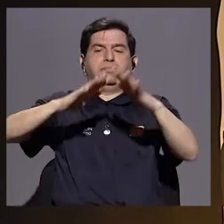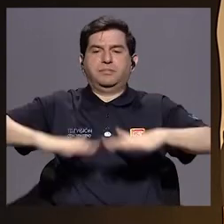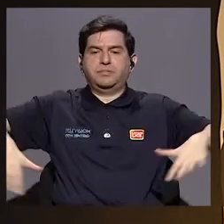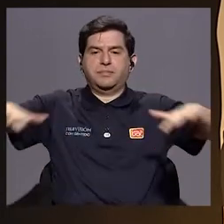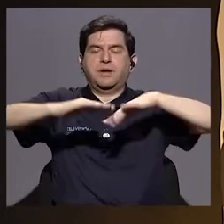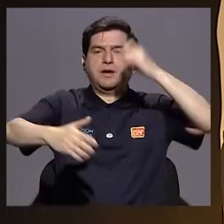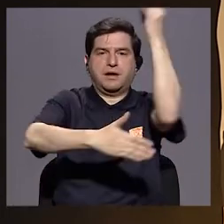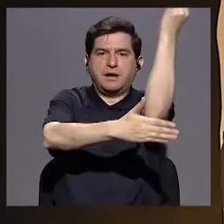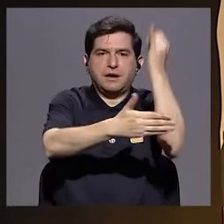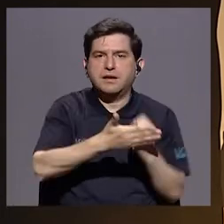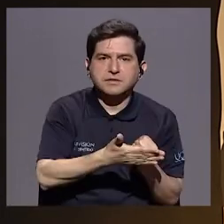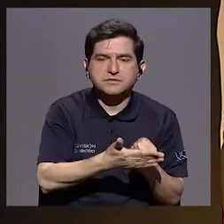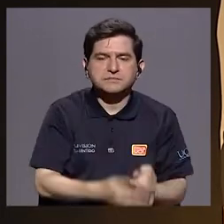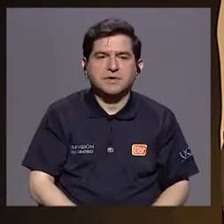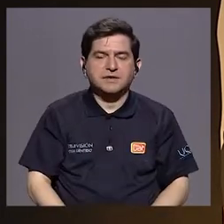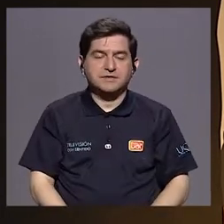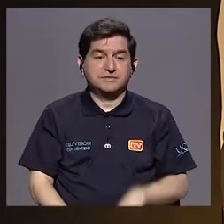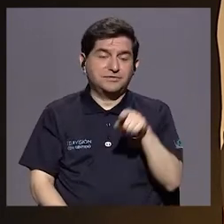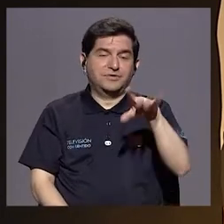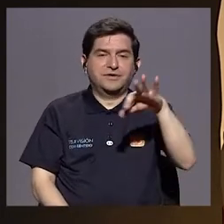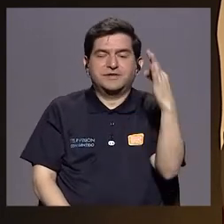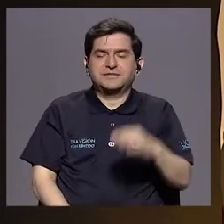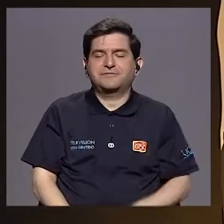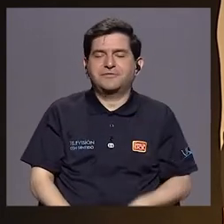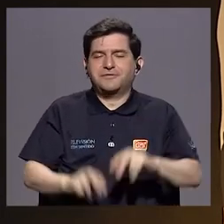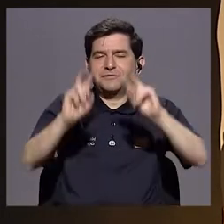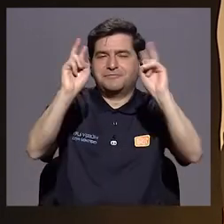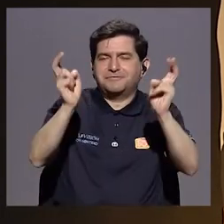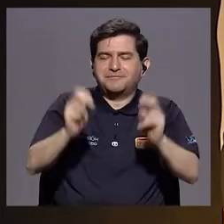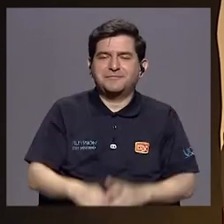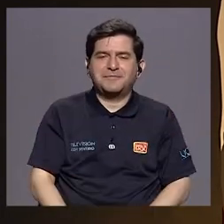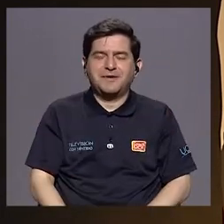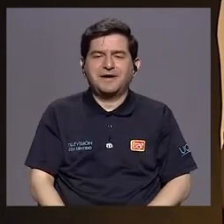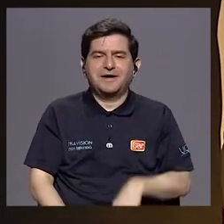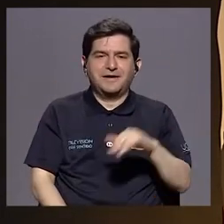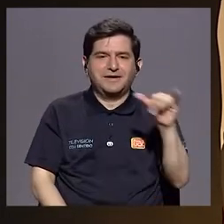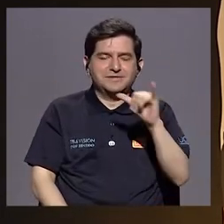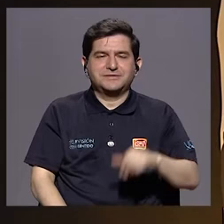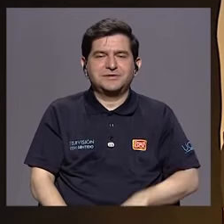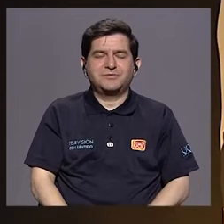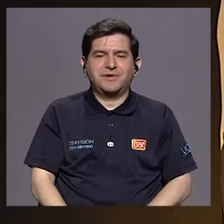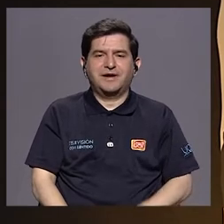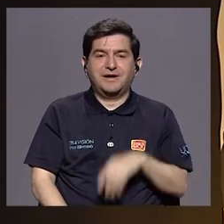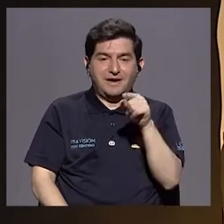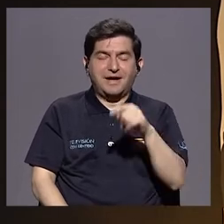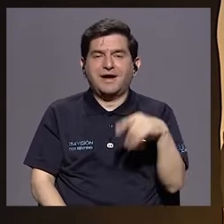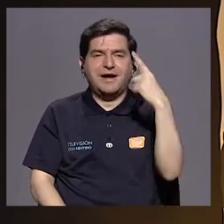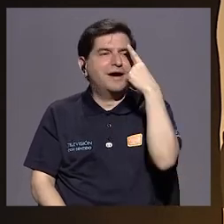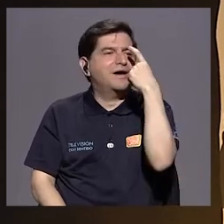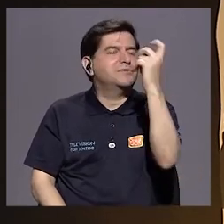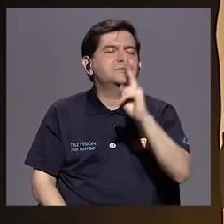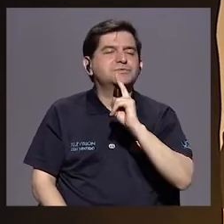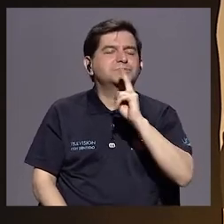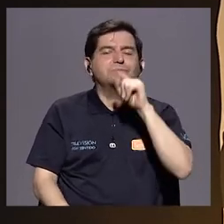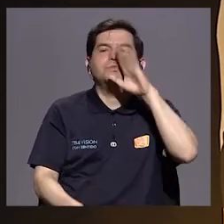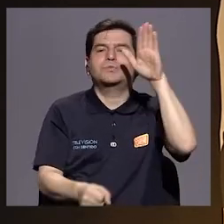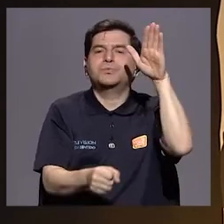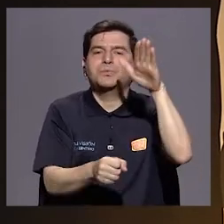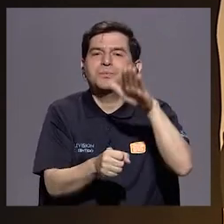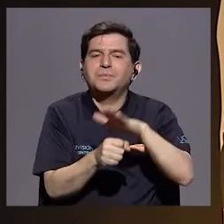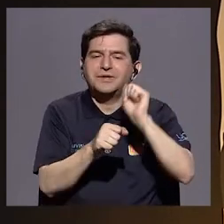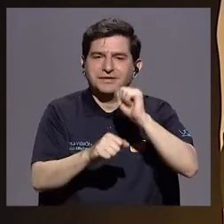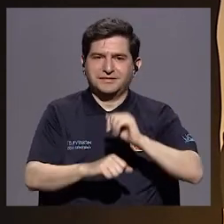artística y se bautiza de esta manera que me imagino que para un artista pues es como un sueño hecho realidad